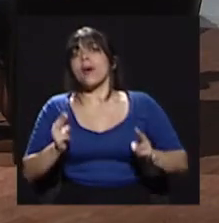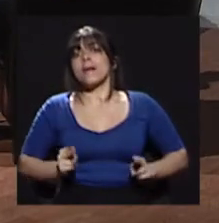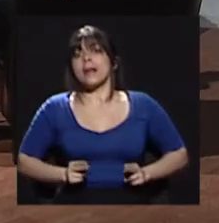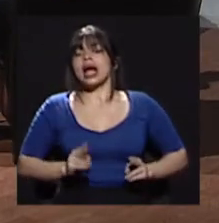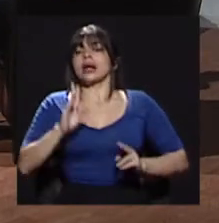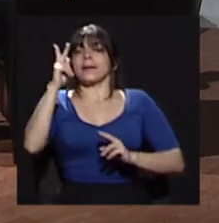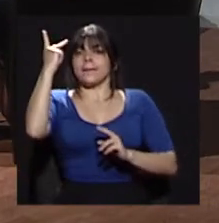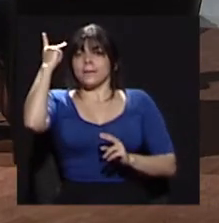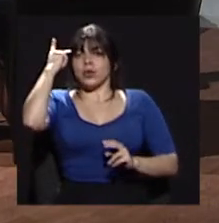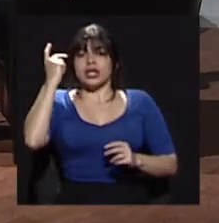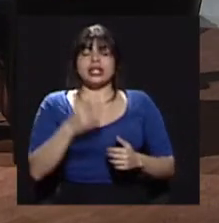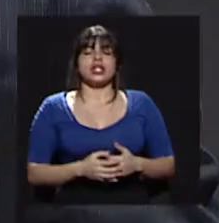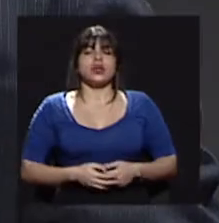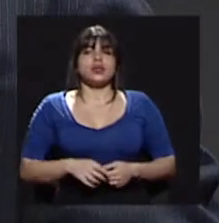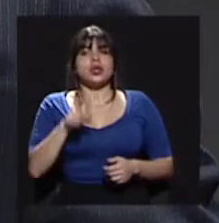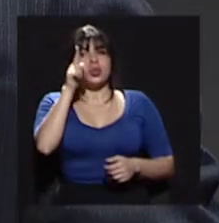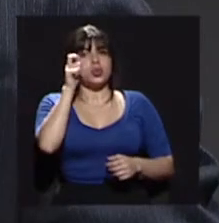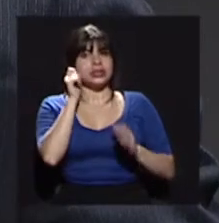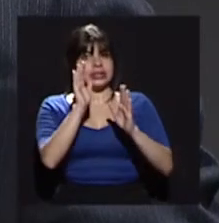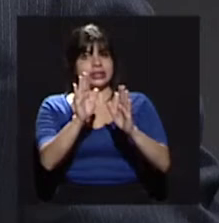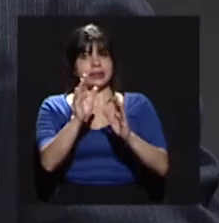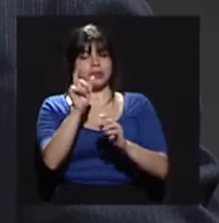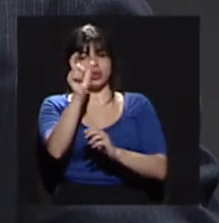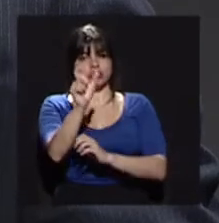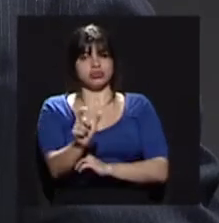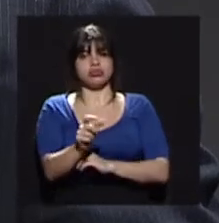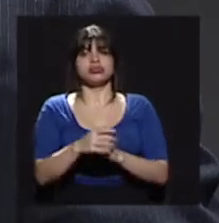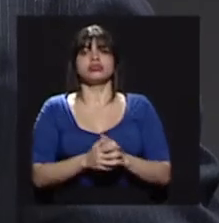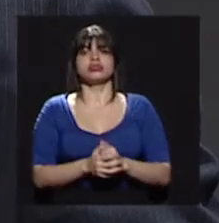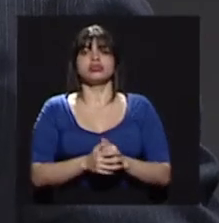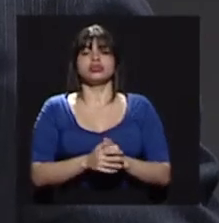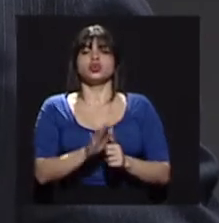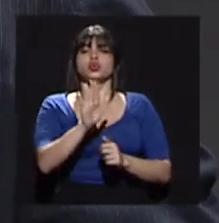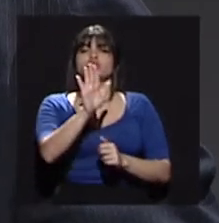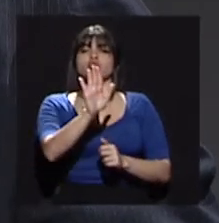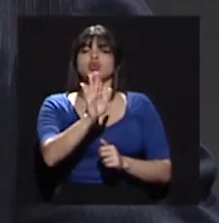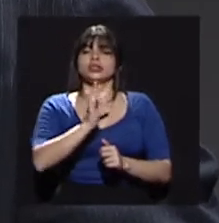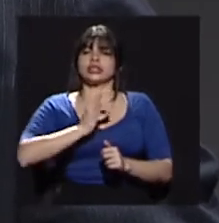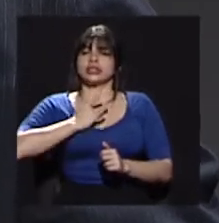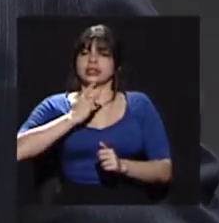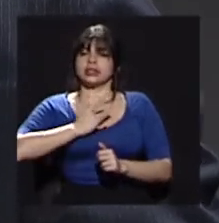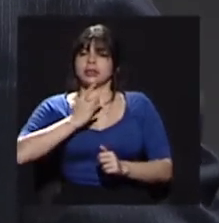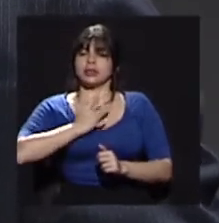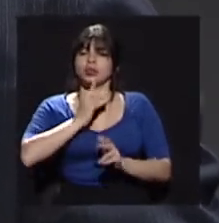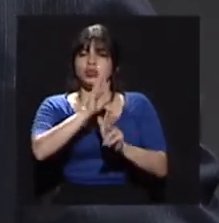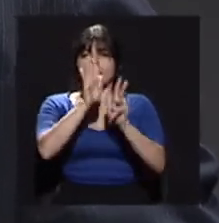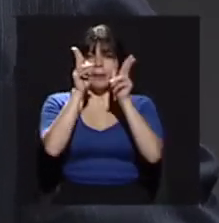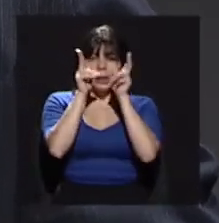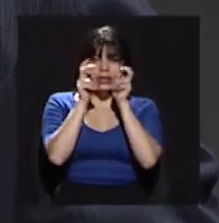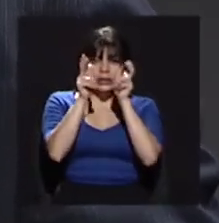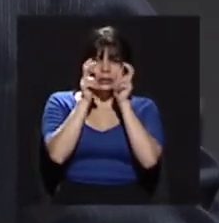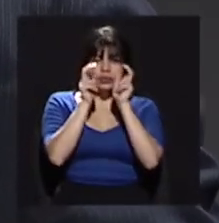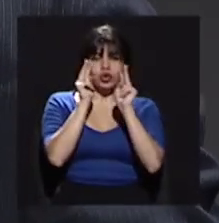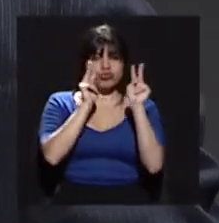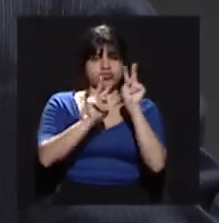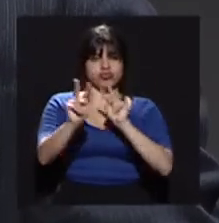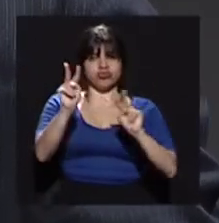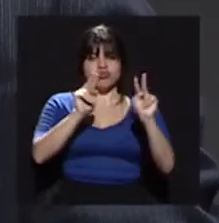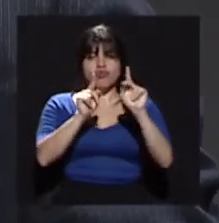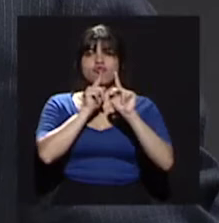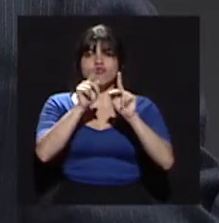político guillermo solís ya y sus intuiciones sus percepciones su lectura de la